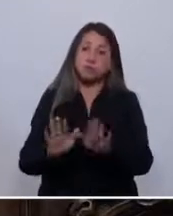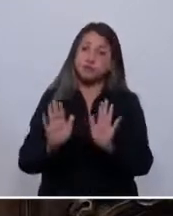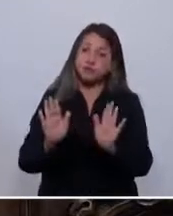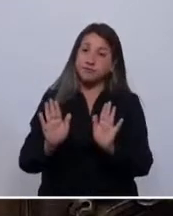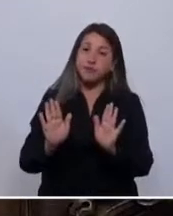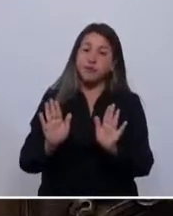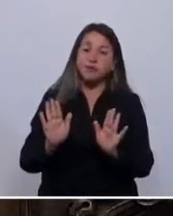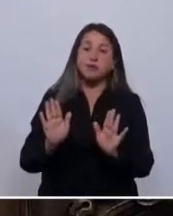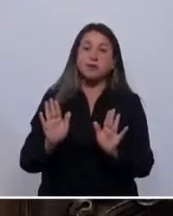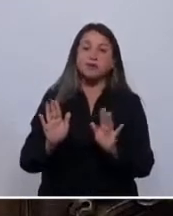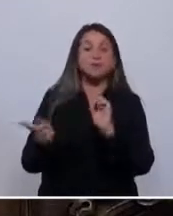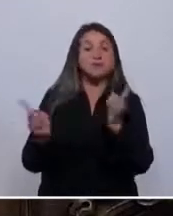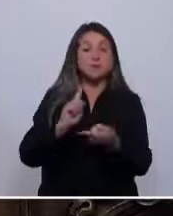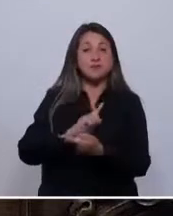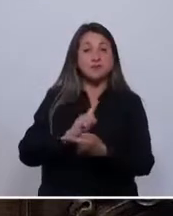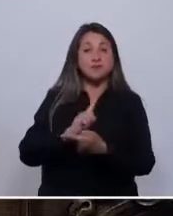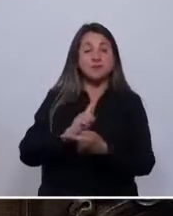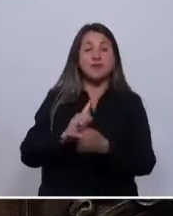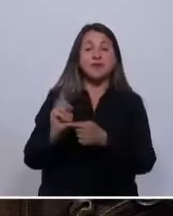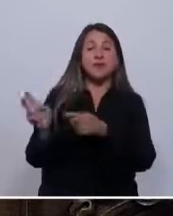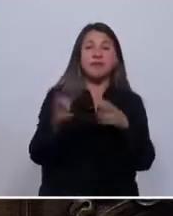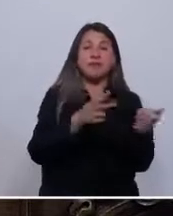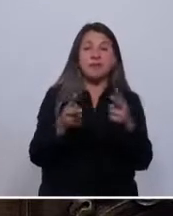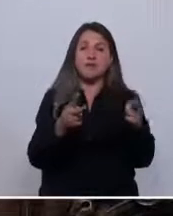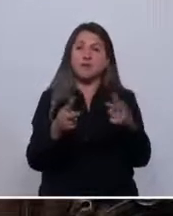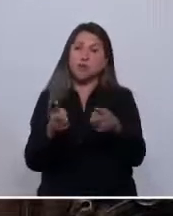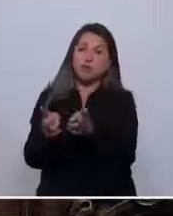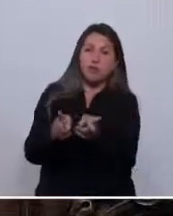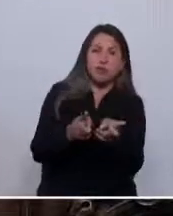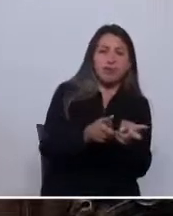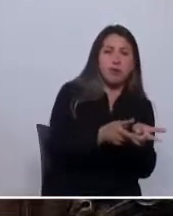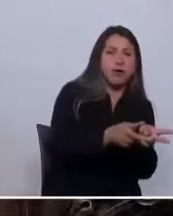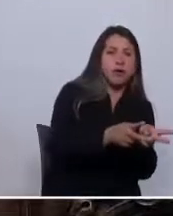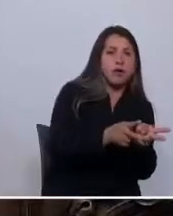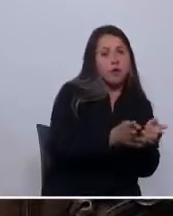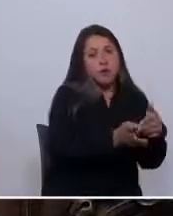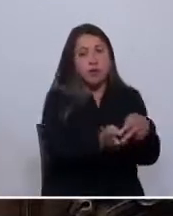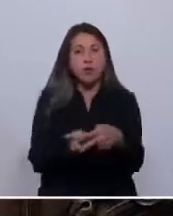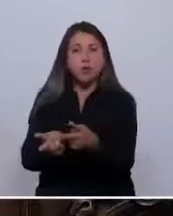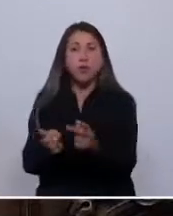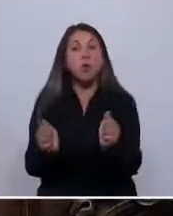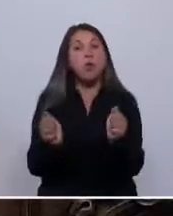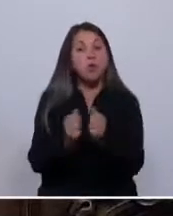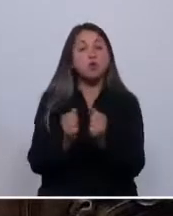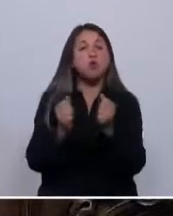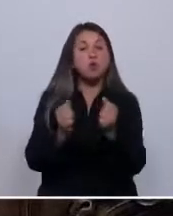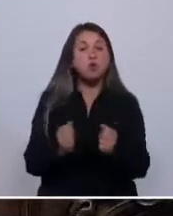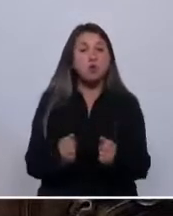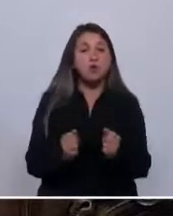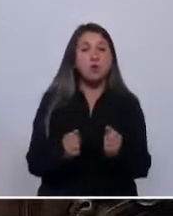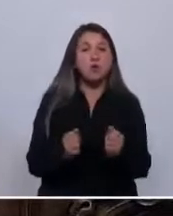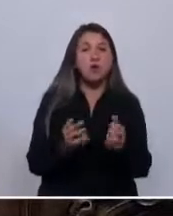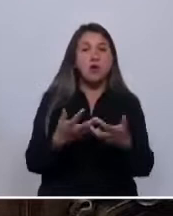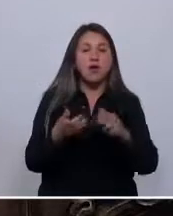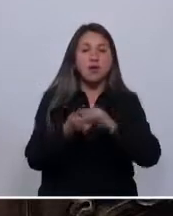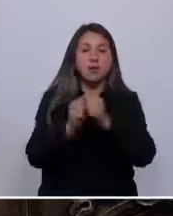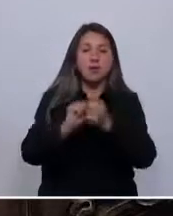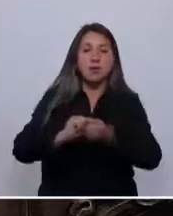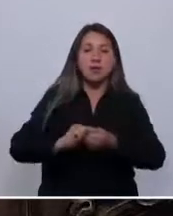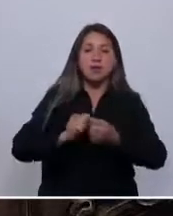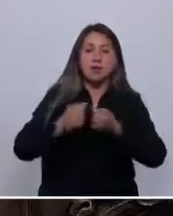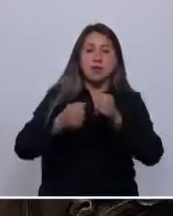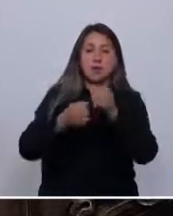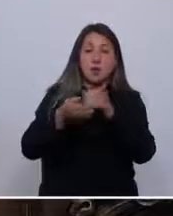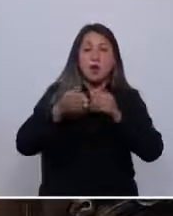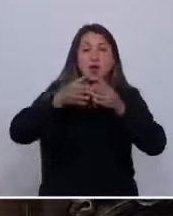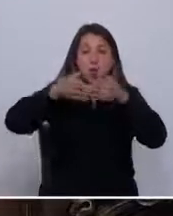No podemos cambiar la dirección del viento, pero juntos podemos ajustar nuestras velas